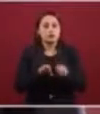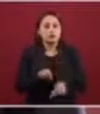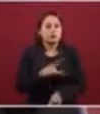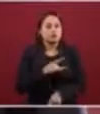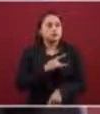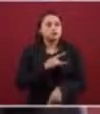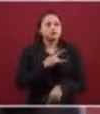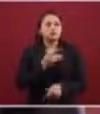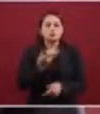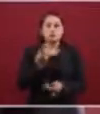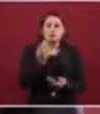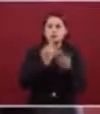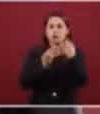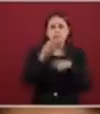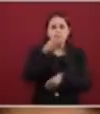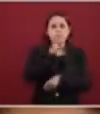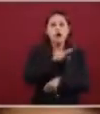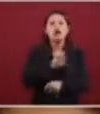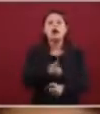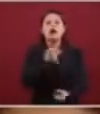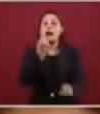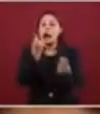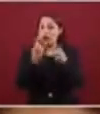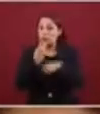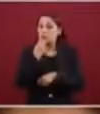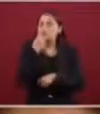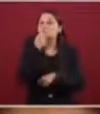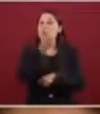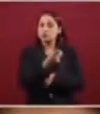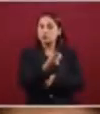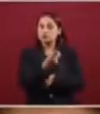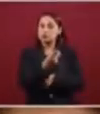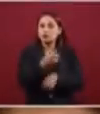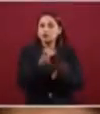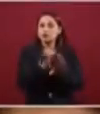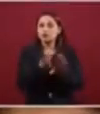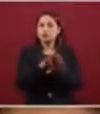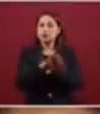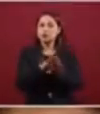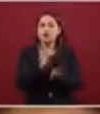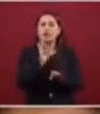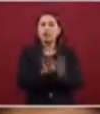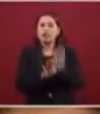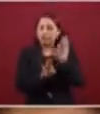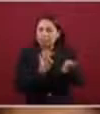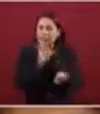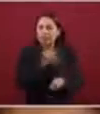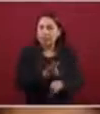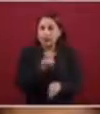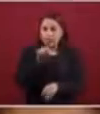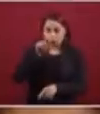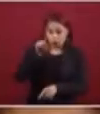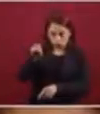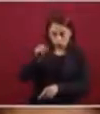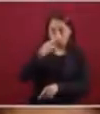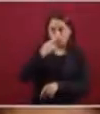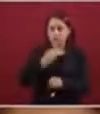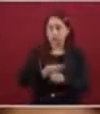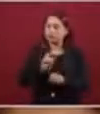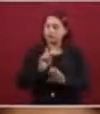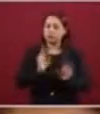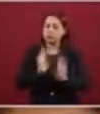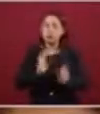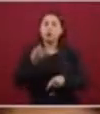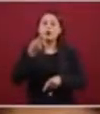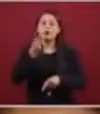comentado que sí está habiendo hostigamiento, no tanto de parte tuya de manera directa, sí de los nuevos jefes, porque refieren que